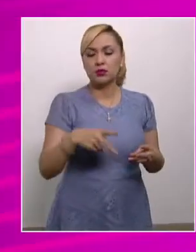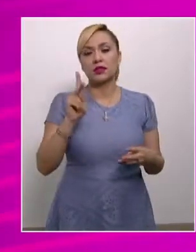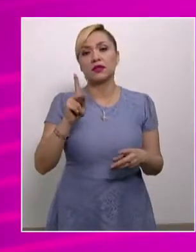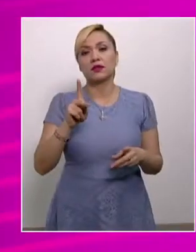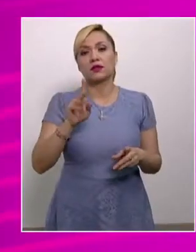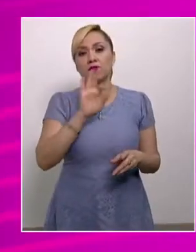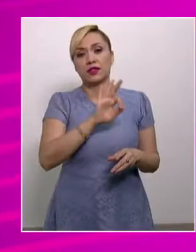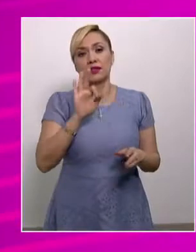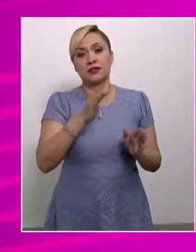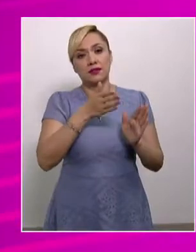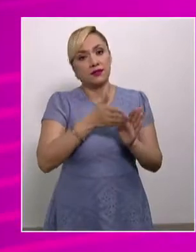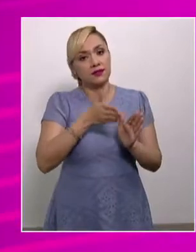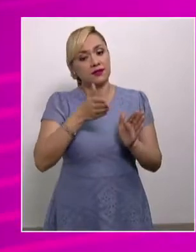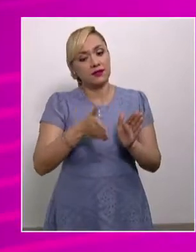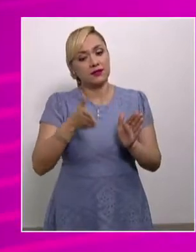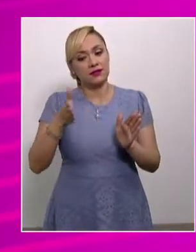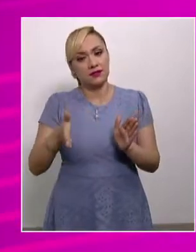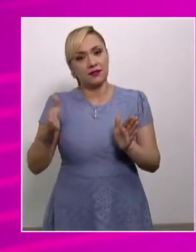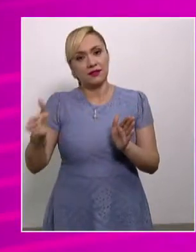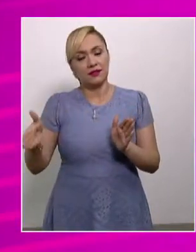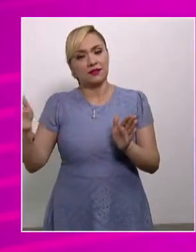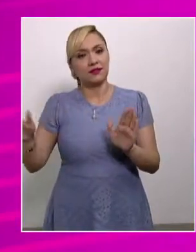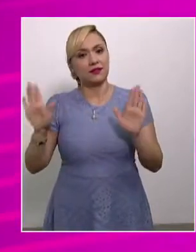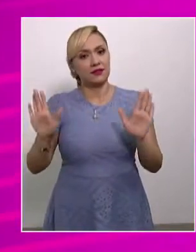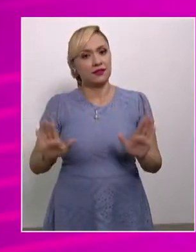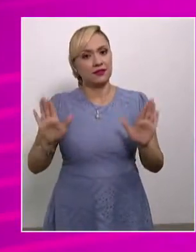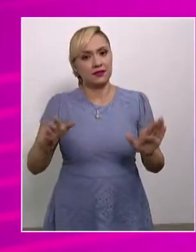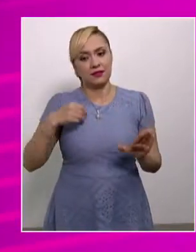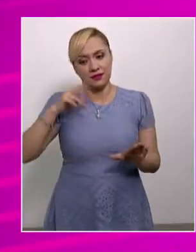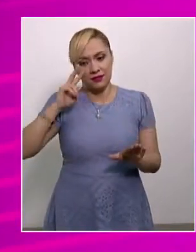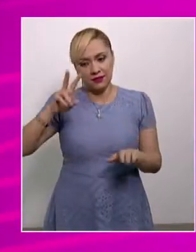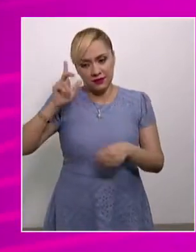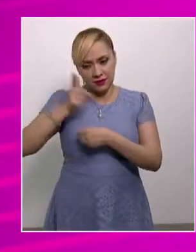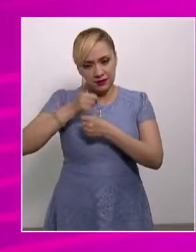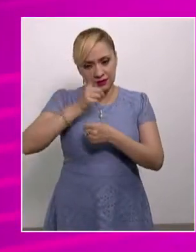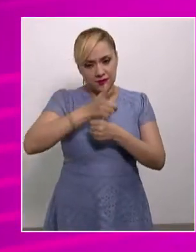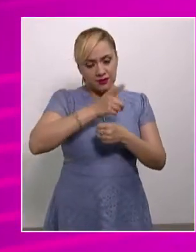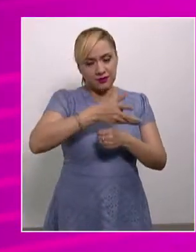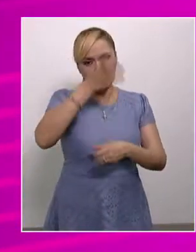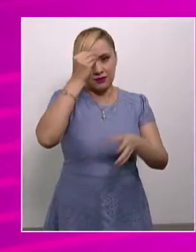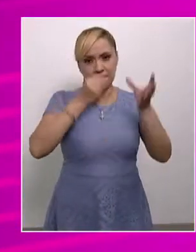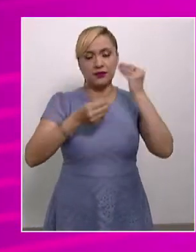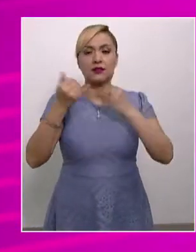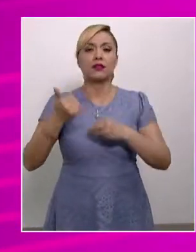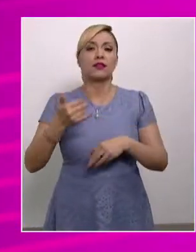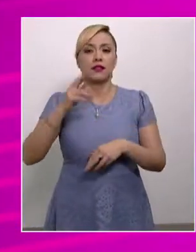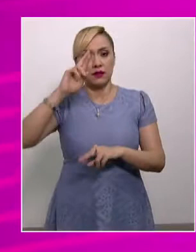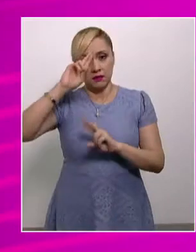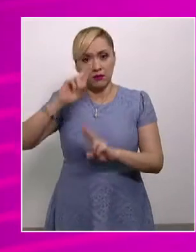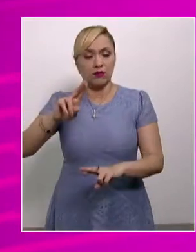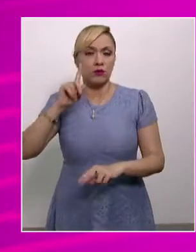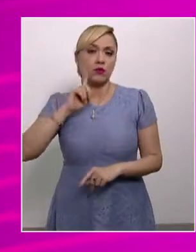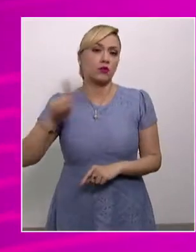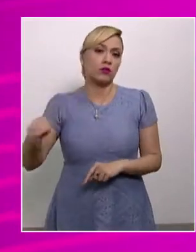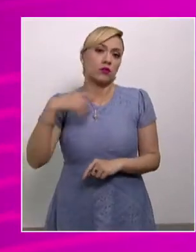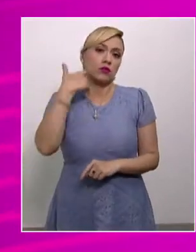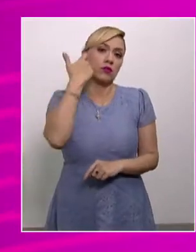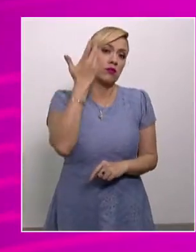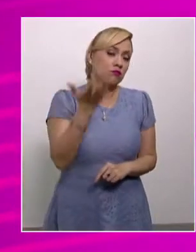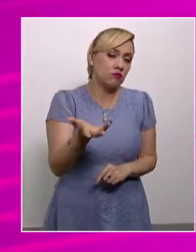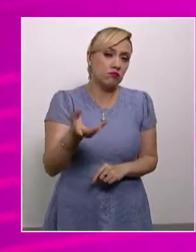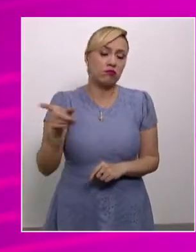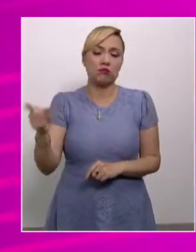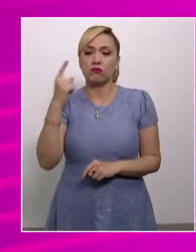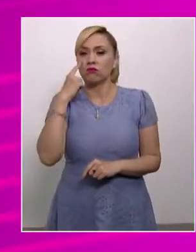es algo que hemos aprendido a través de los casos, también a respetar lo que las mujeres quieren hacer y lo que sus propios tiempos